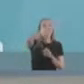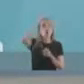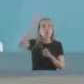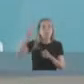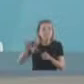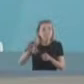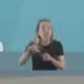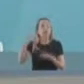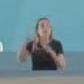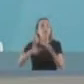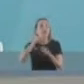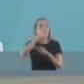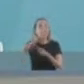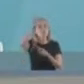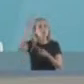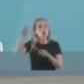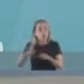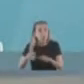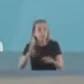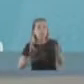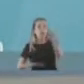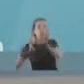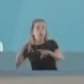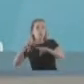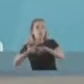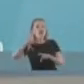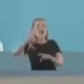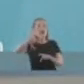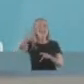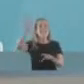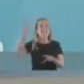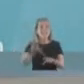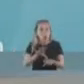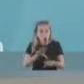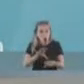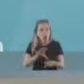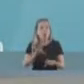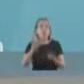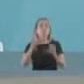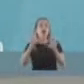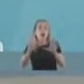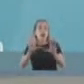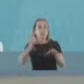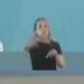que era obligatoria contra sarampión, rubiola, papera y poliomielitis,